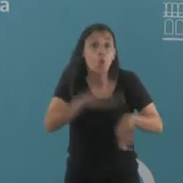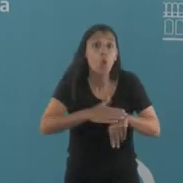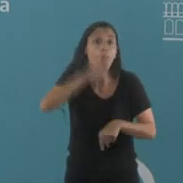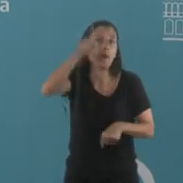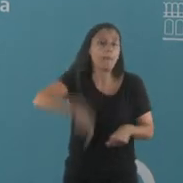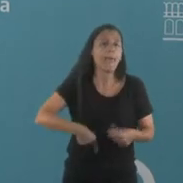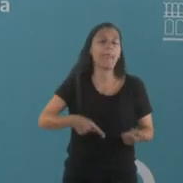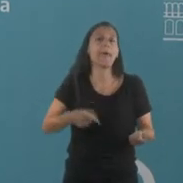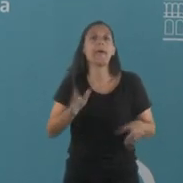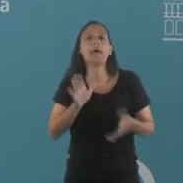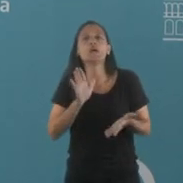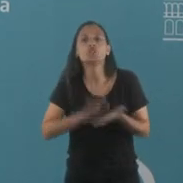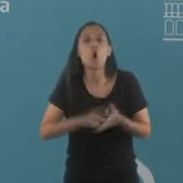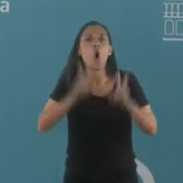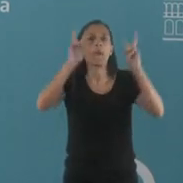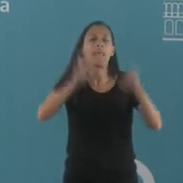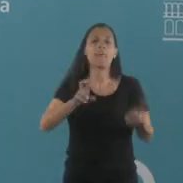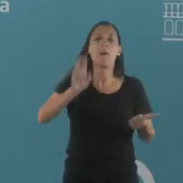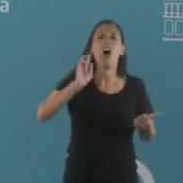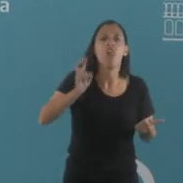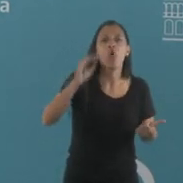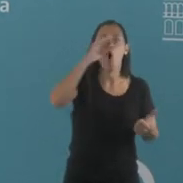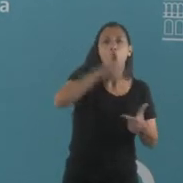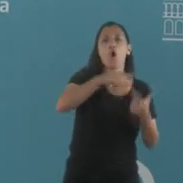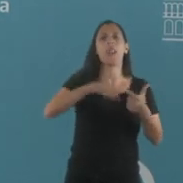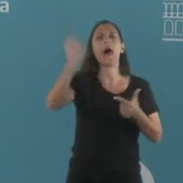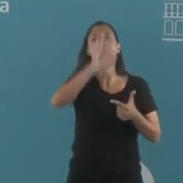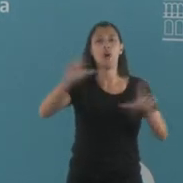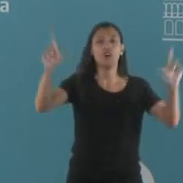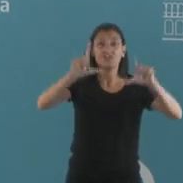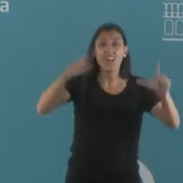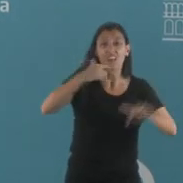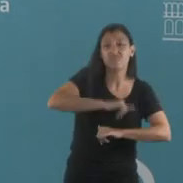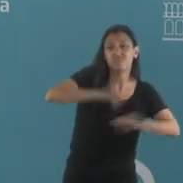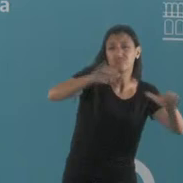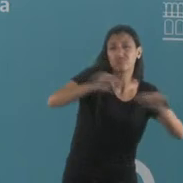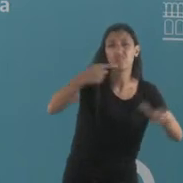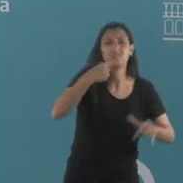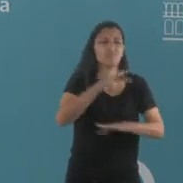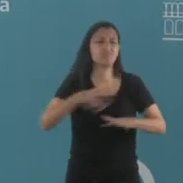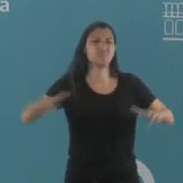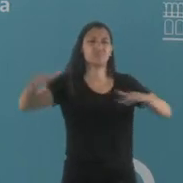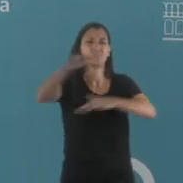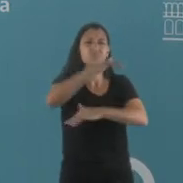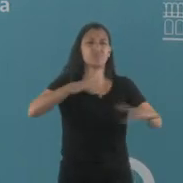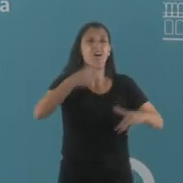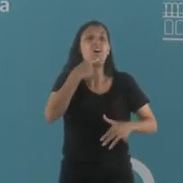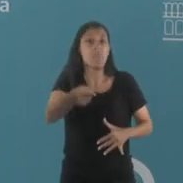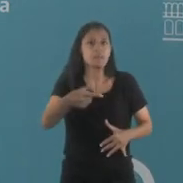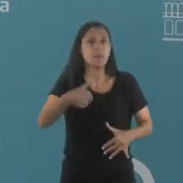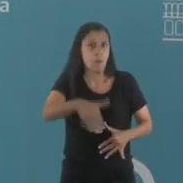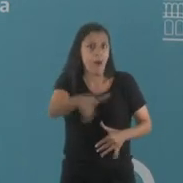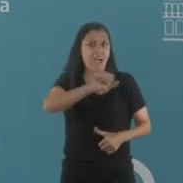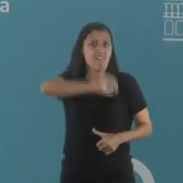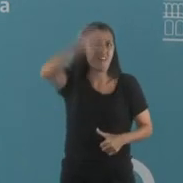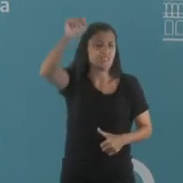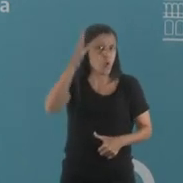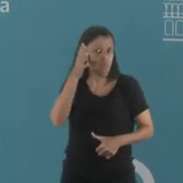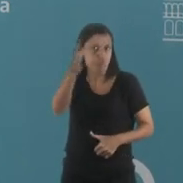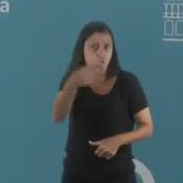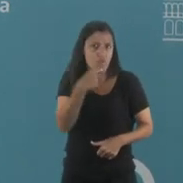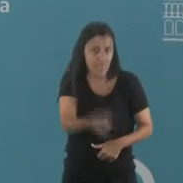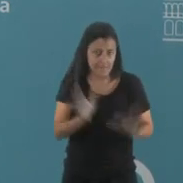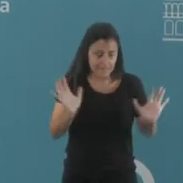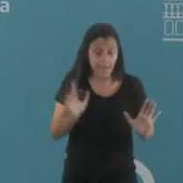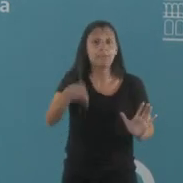blue o porque diferentes factores en la opinión pública generan la sensación de que va a haber cada vez más inflación, eso hace que